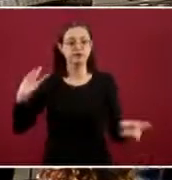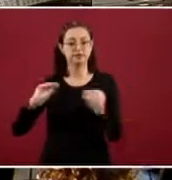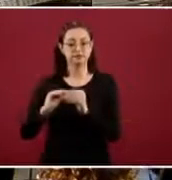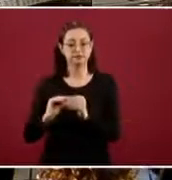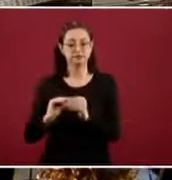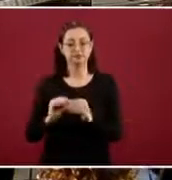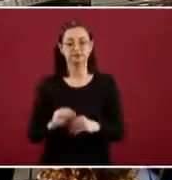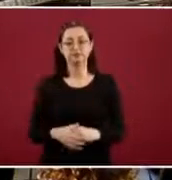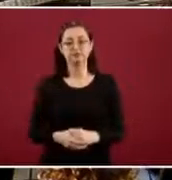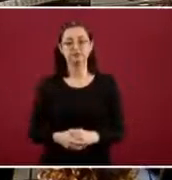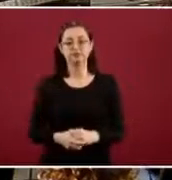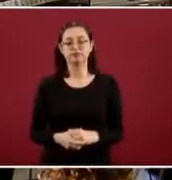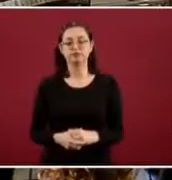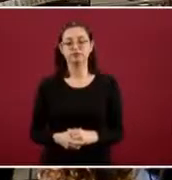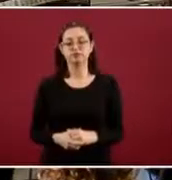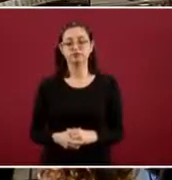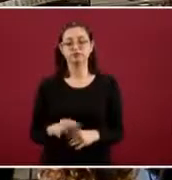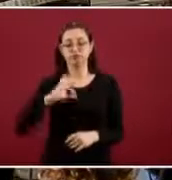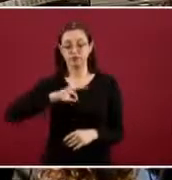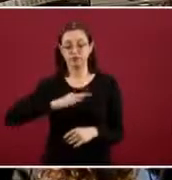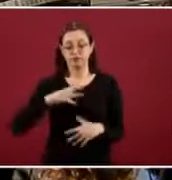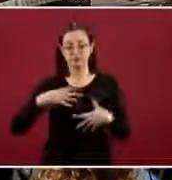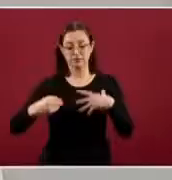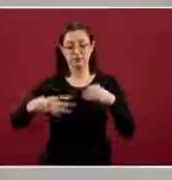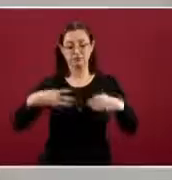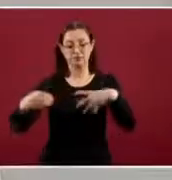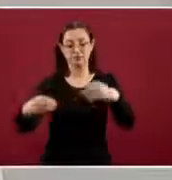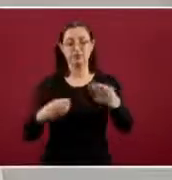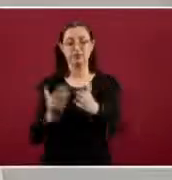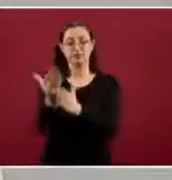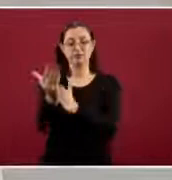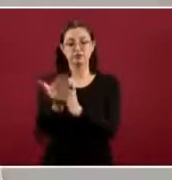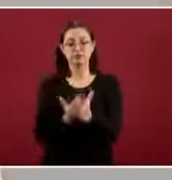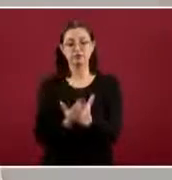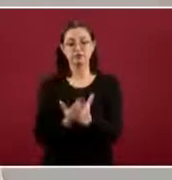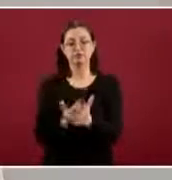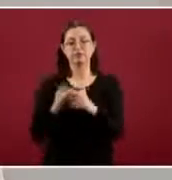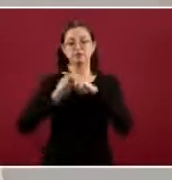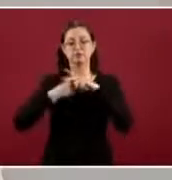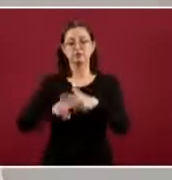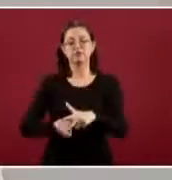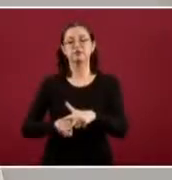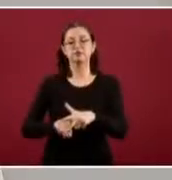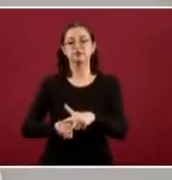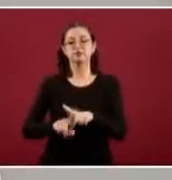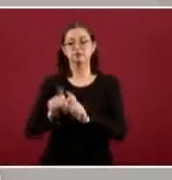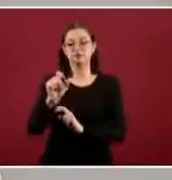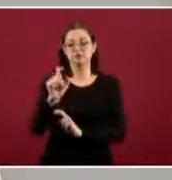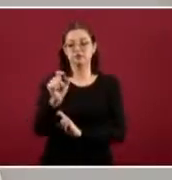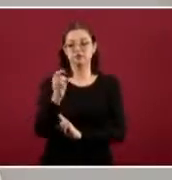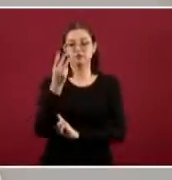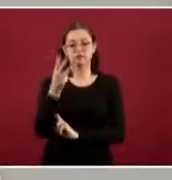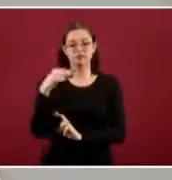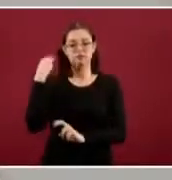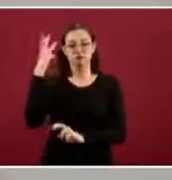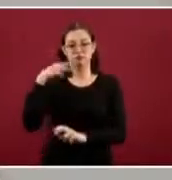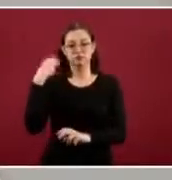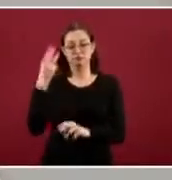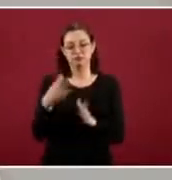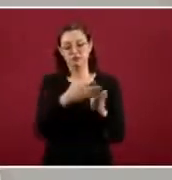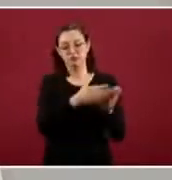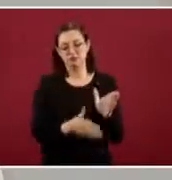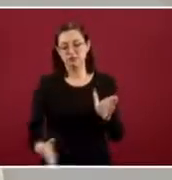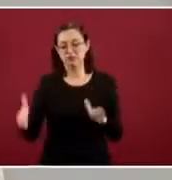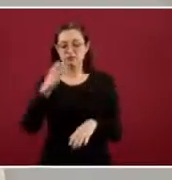Las medidas de mitigación empezaron el 23 de marzo con la Jornada Nacional de